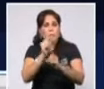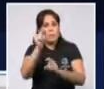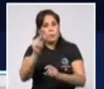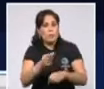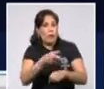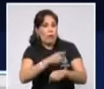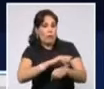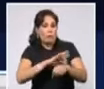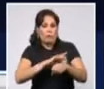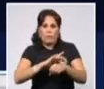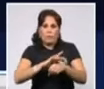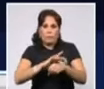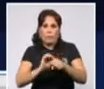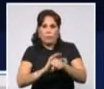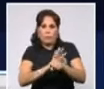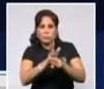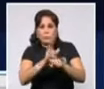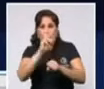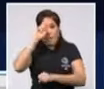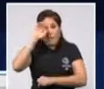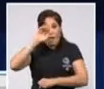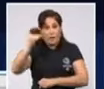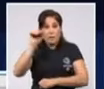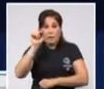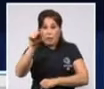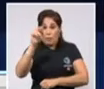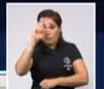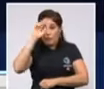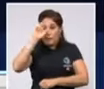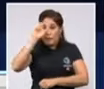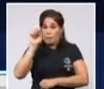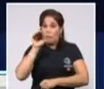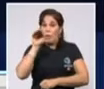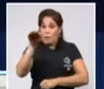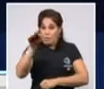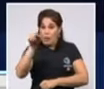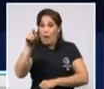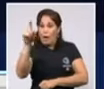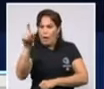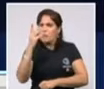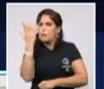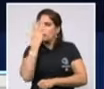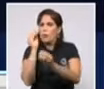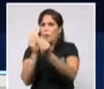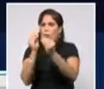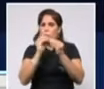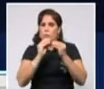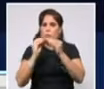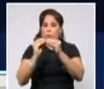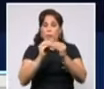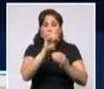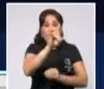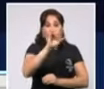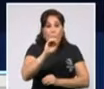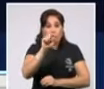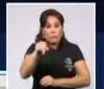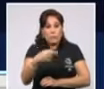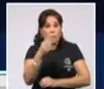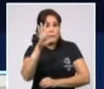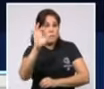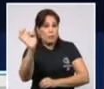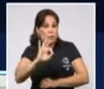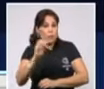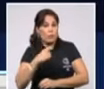confirmados ya previamente, y en el acumulado el 90,5% de todos los